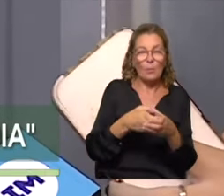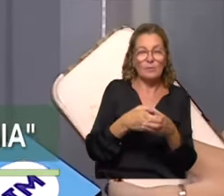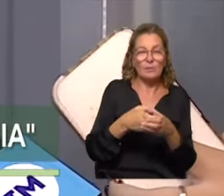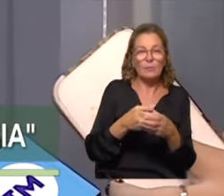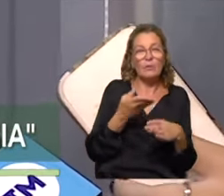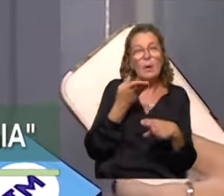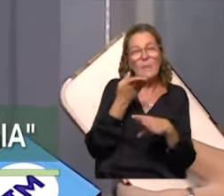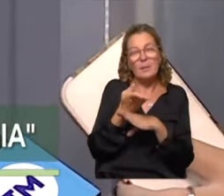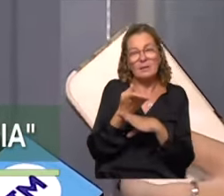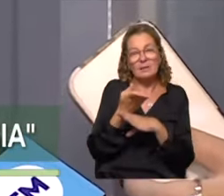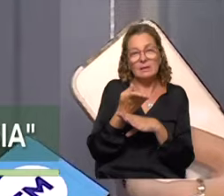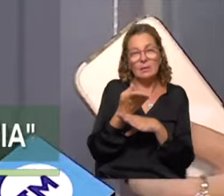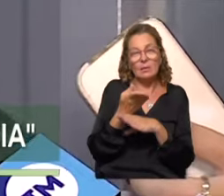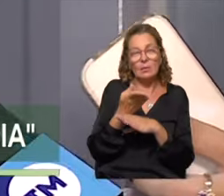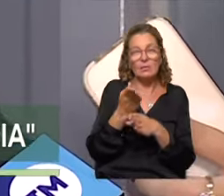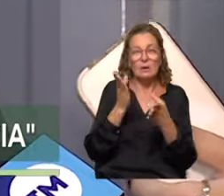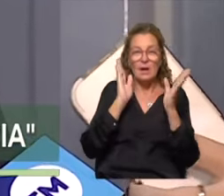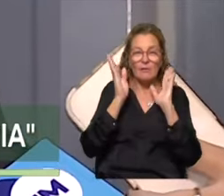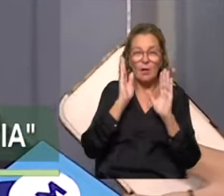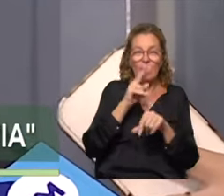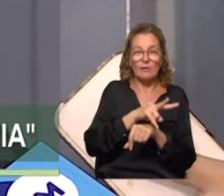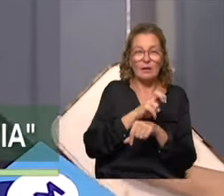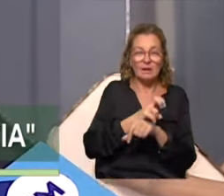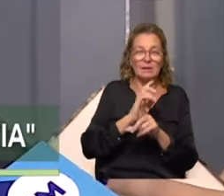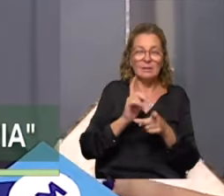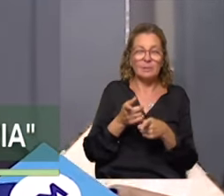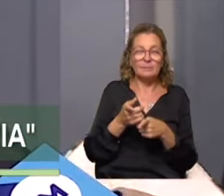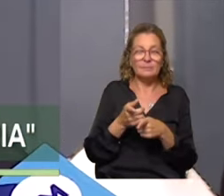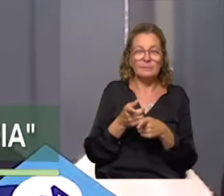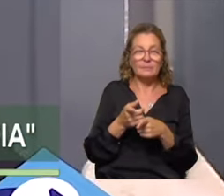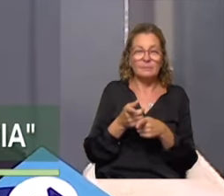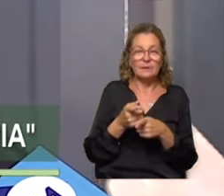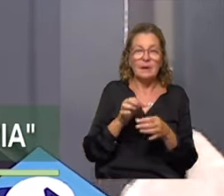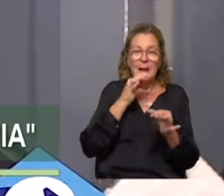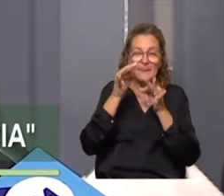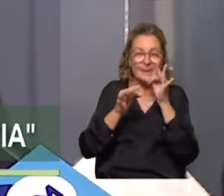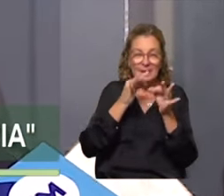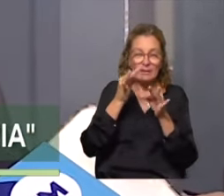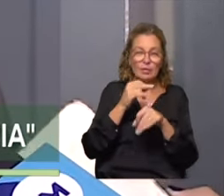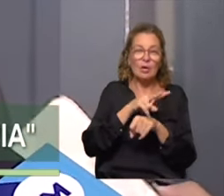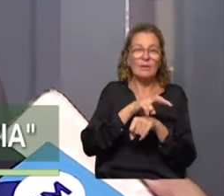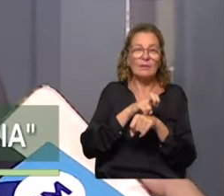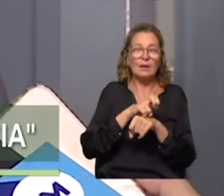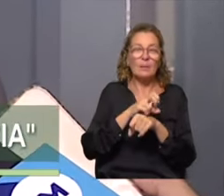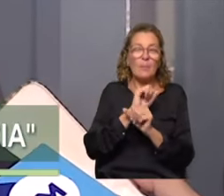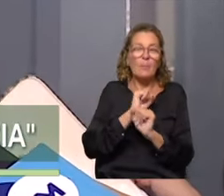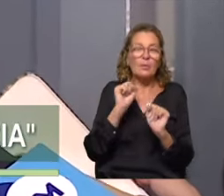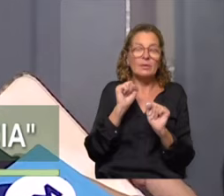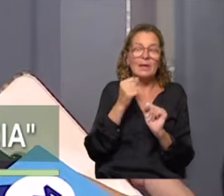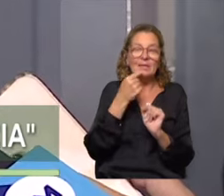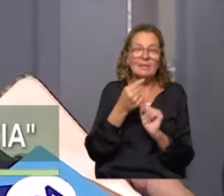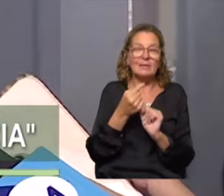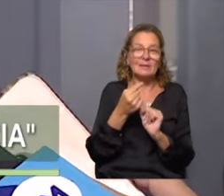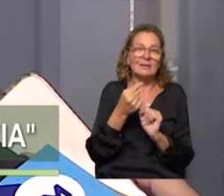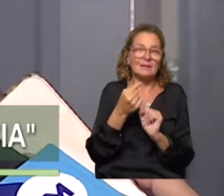a solicitud tanto de la defensa como de la fiscalía en este caso. Los argumentos que esgrimió la fiscalía es que podían